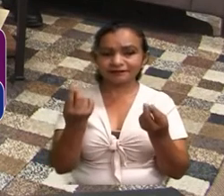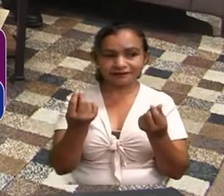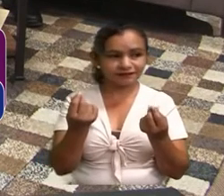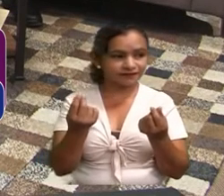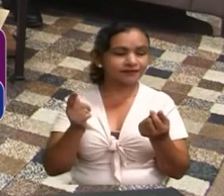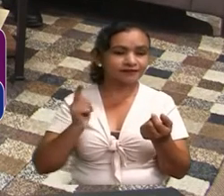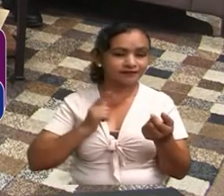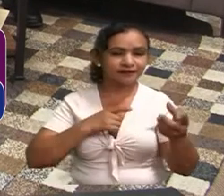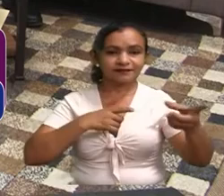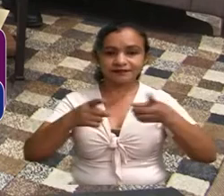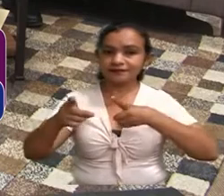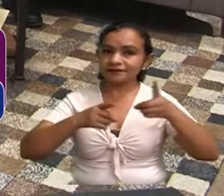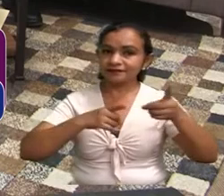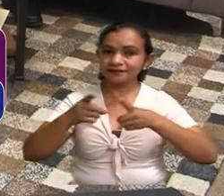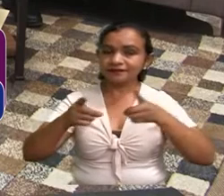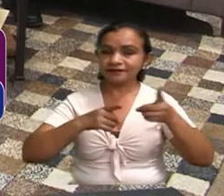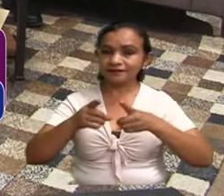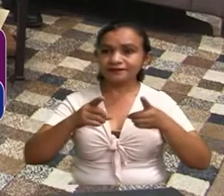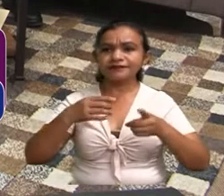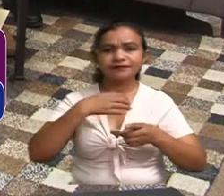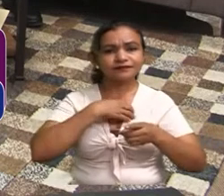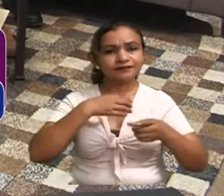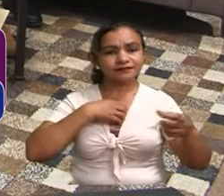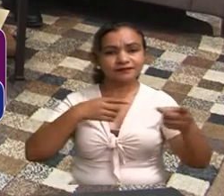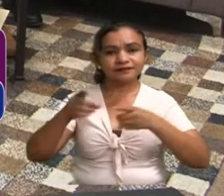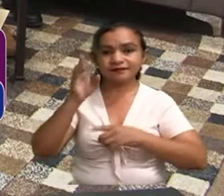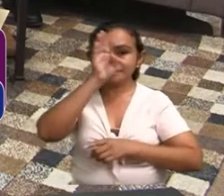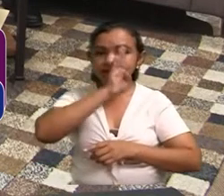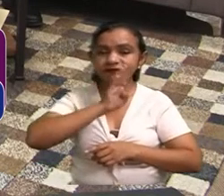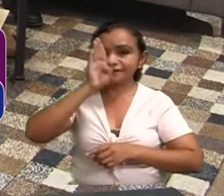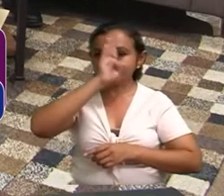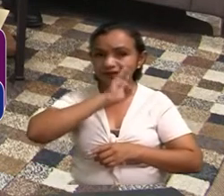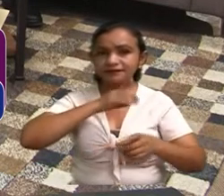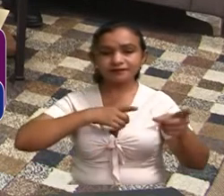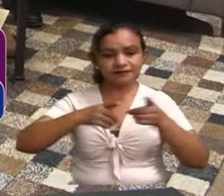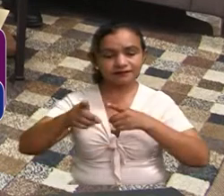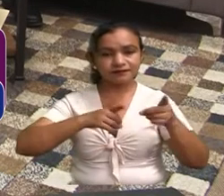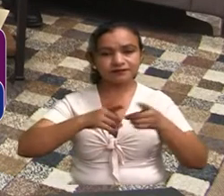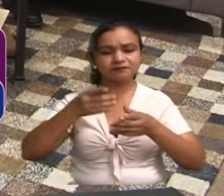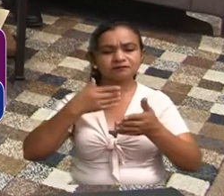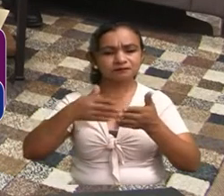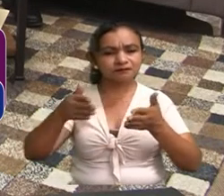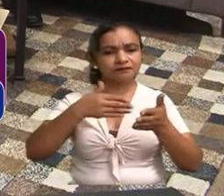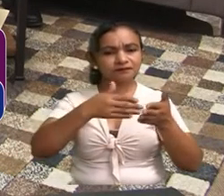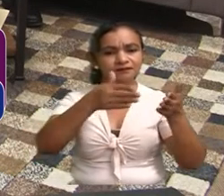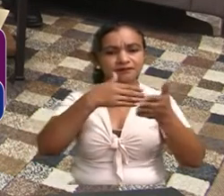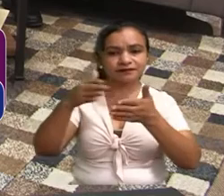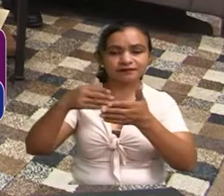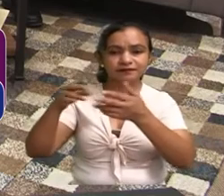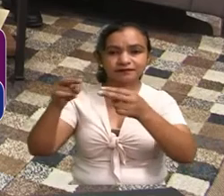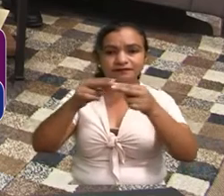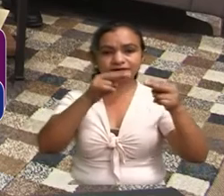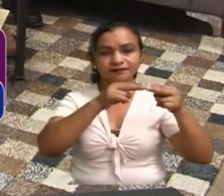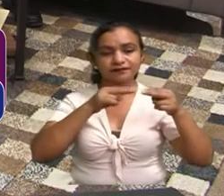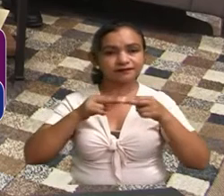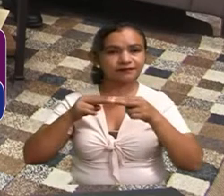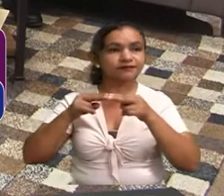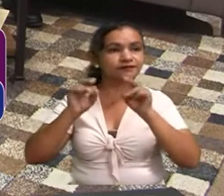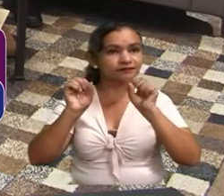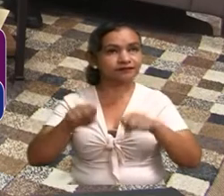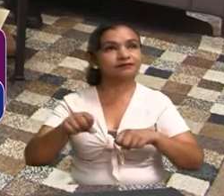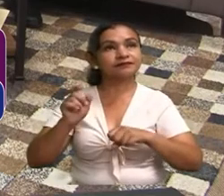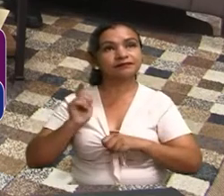tienen delegaciones allí. Nosotros tenemos una delegación en Bluefield y que fácilmente pues se va... Se articula directamente. Y hay una articulación, sí,